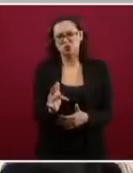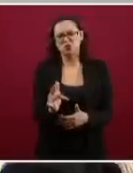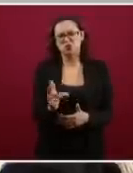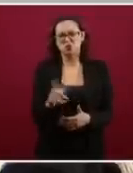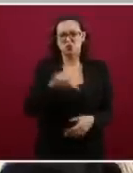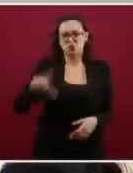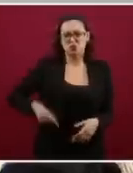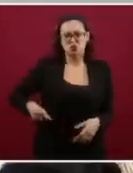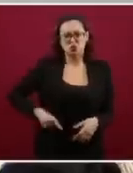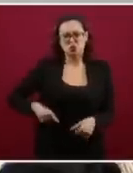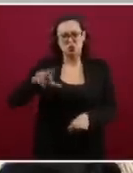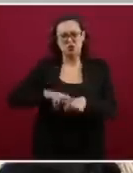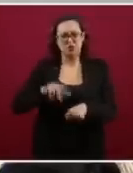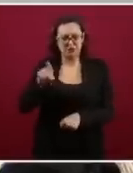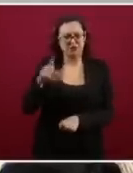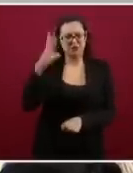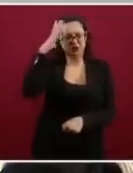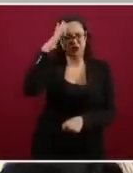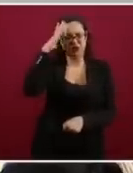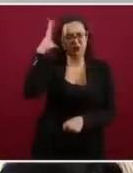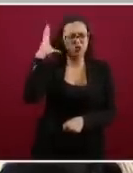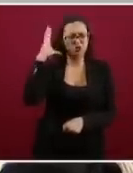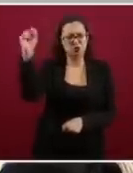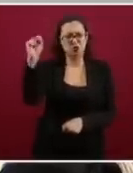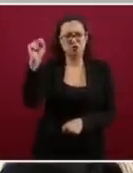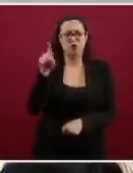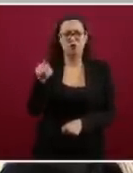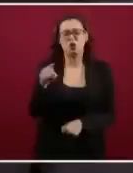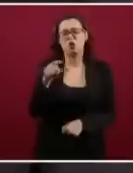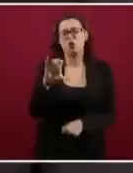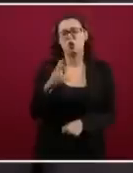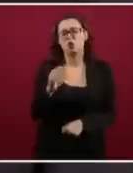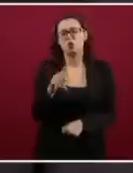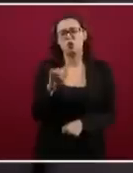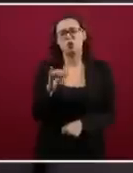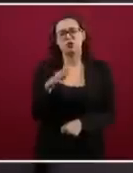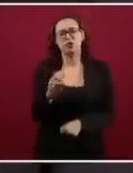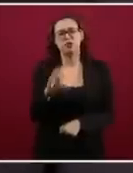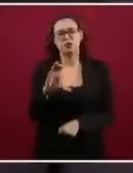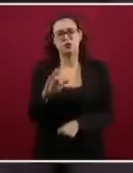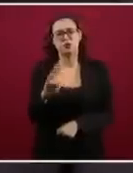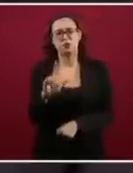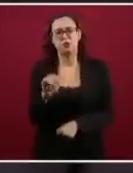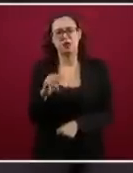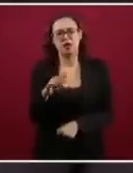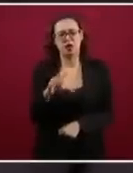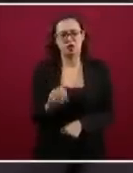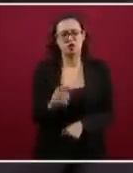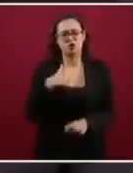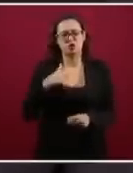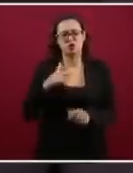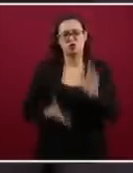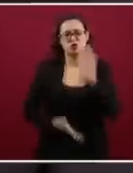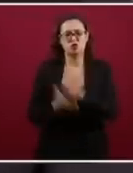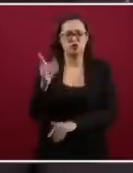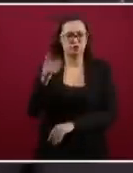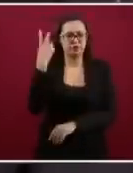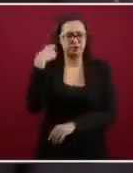al gobernador de Morelos, Cuauhtémoc Blanco, porque fui a una